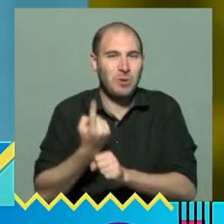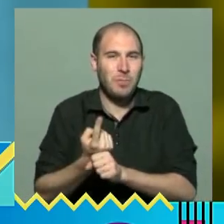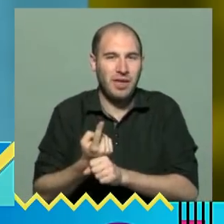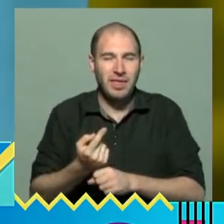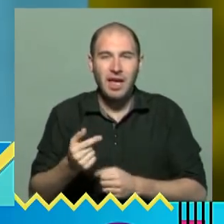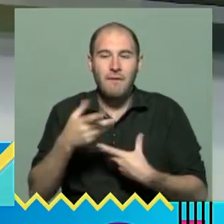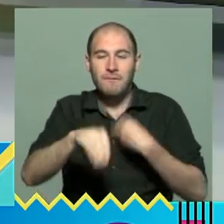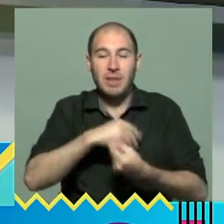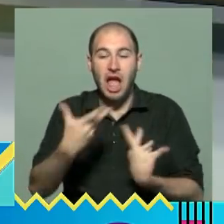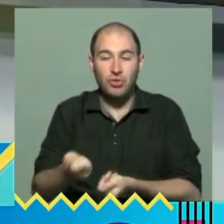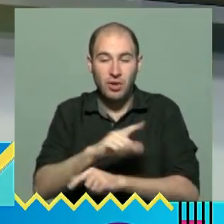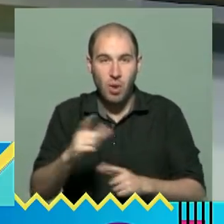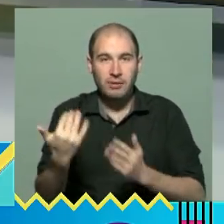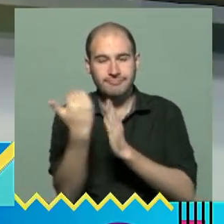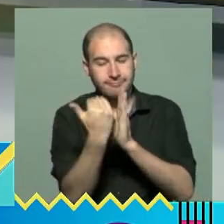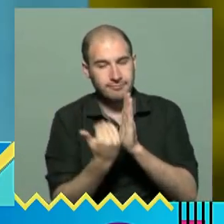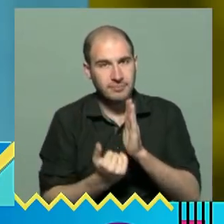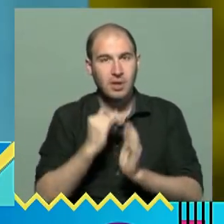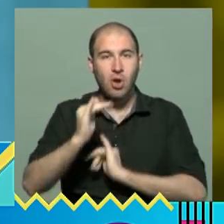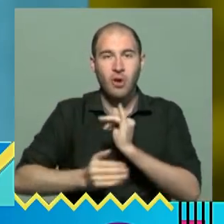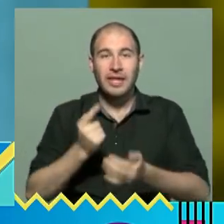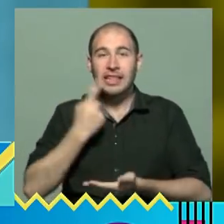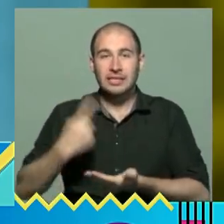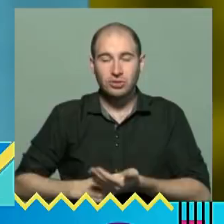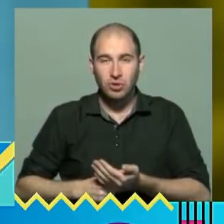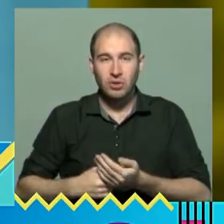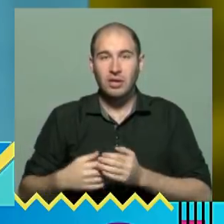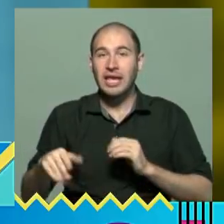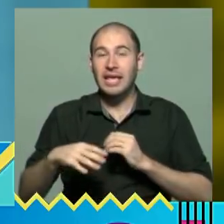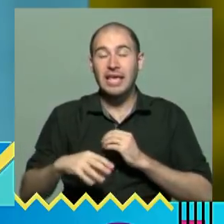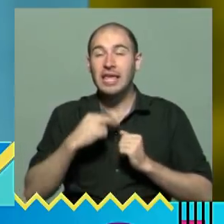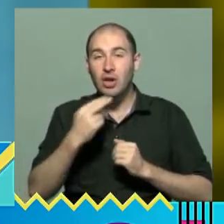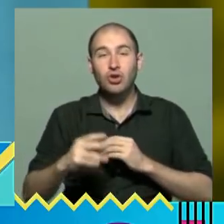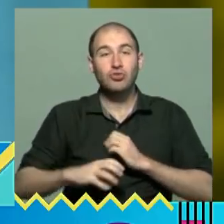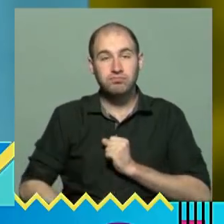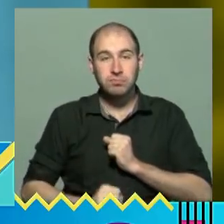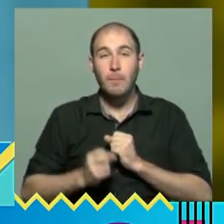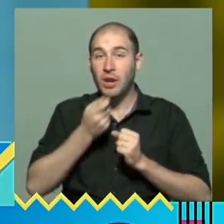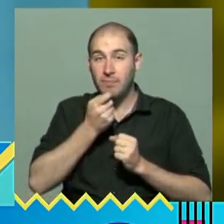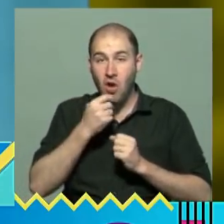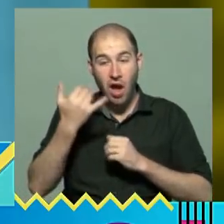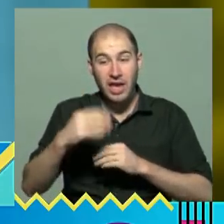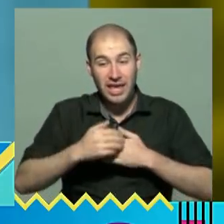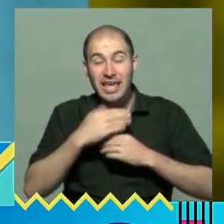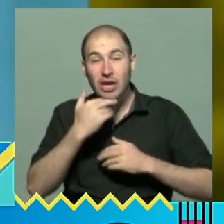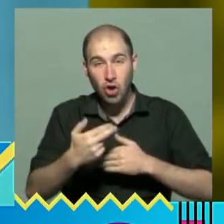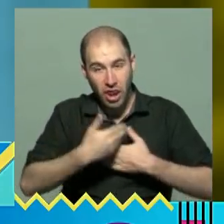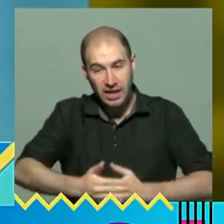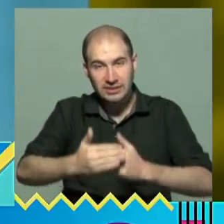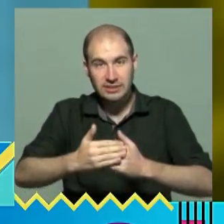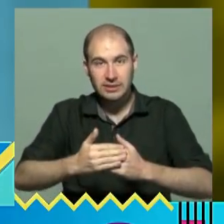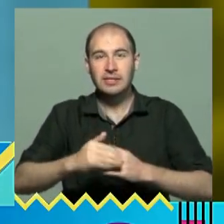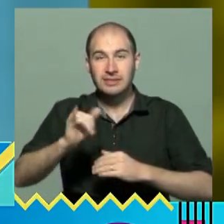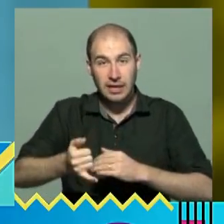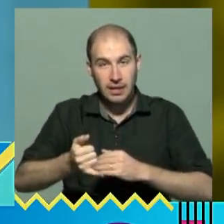tiene contención familiar. Bueno, hay ciertos factores que hacen a tomar la decisión de no poder tener ese bebé, porque en el caso de tenerlo, ese niño tampoco